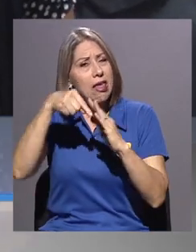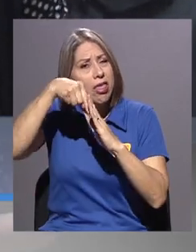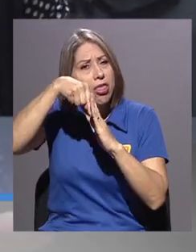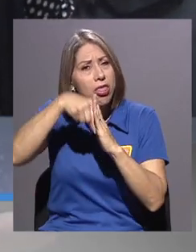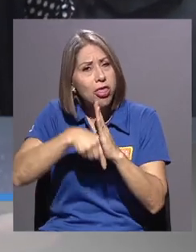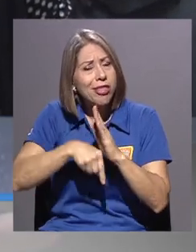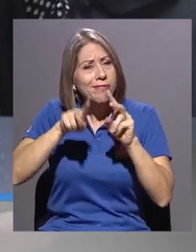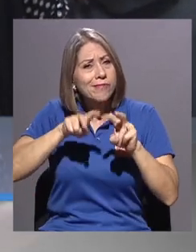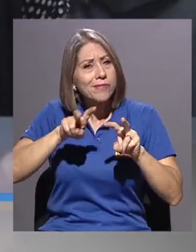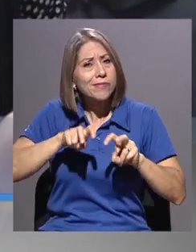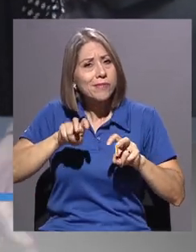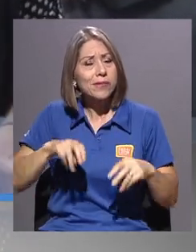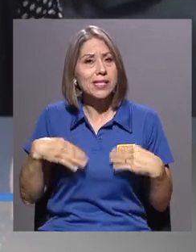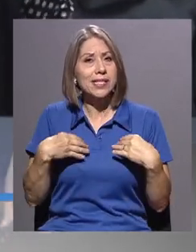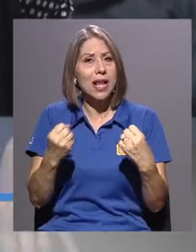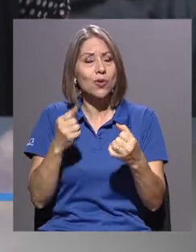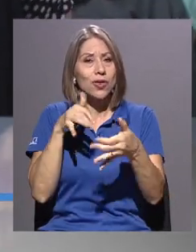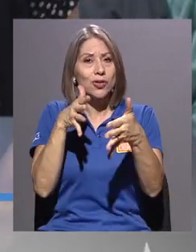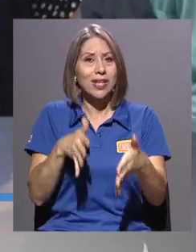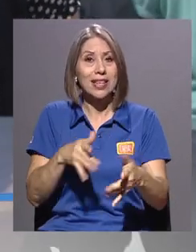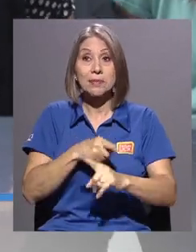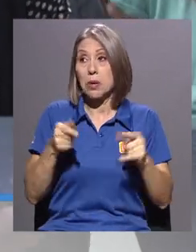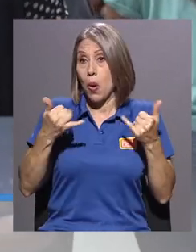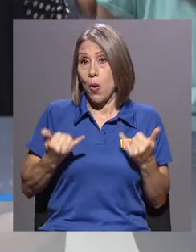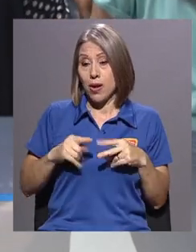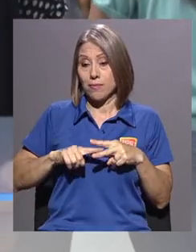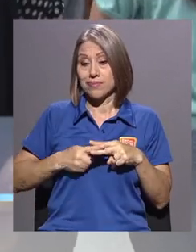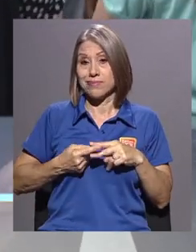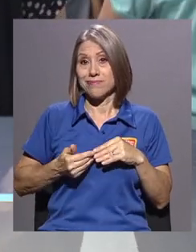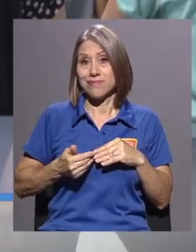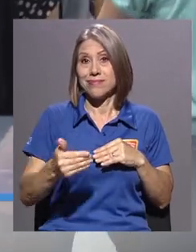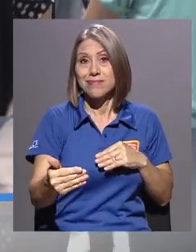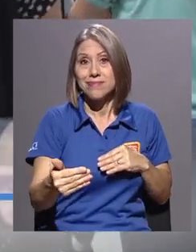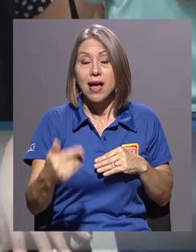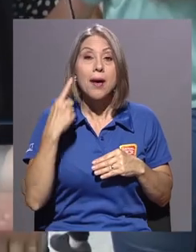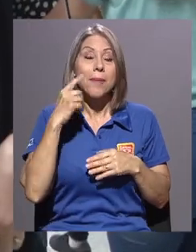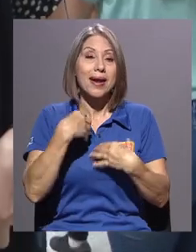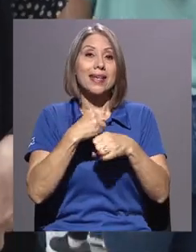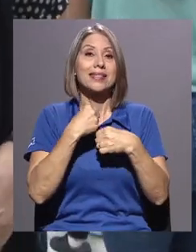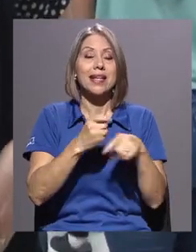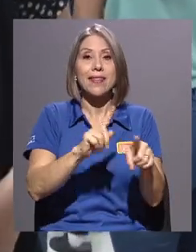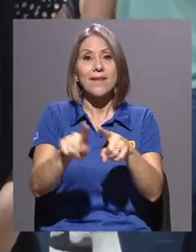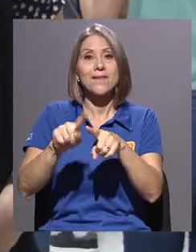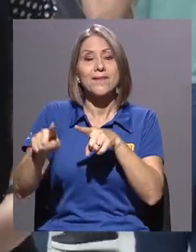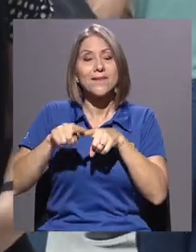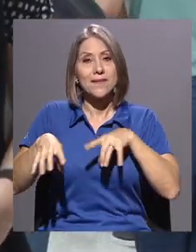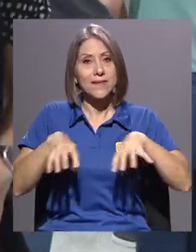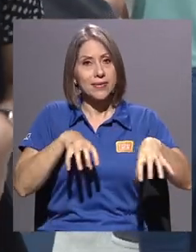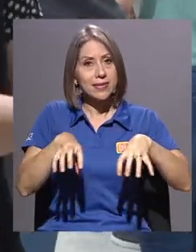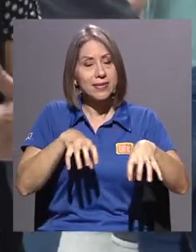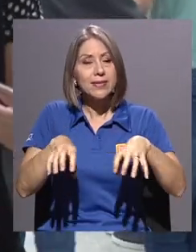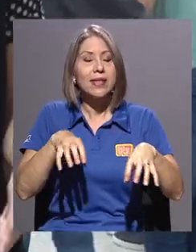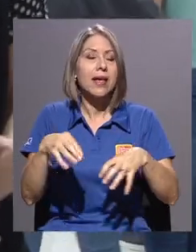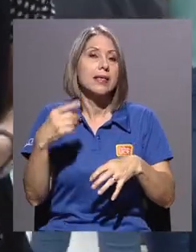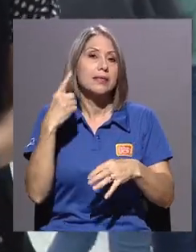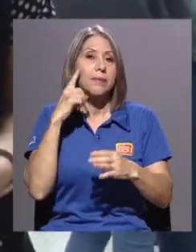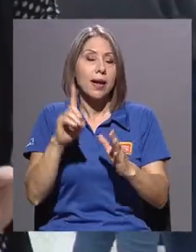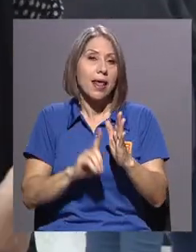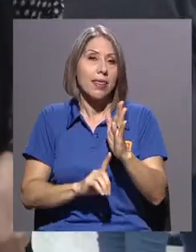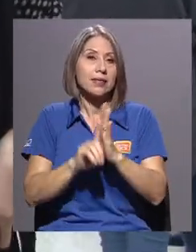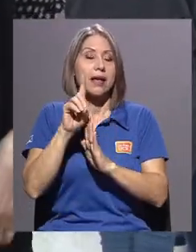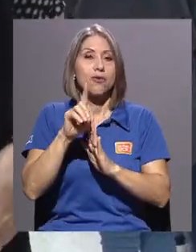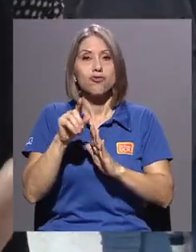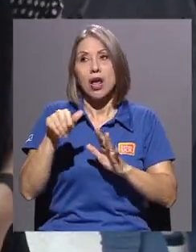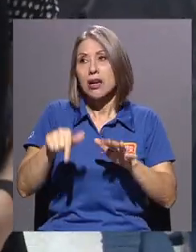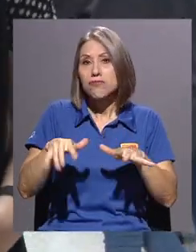en los estudiantes, pero este fue el punto de partida pues, para realizar un conjunto de actividades y de desarrollar pues, este